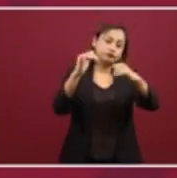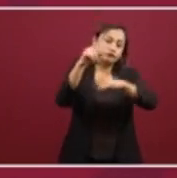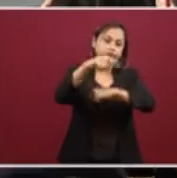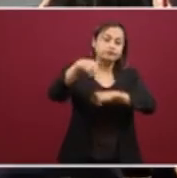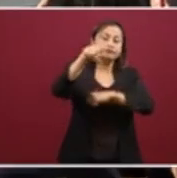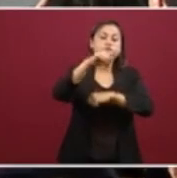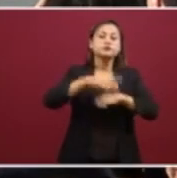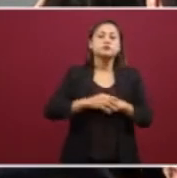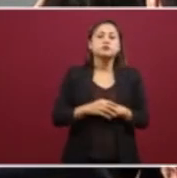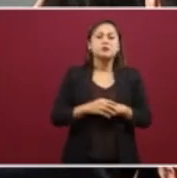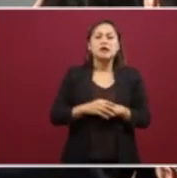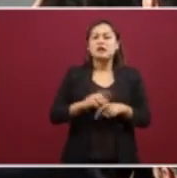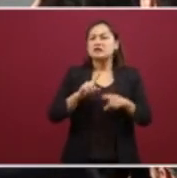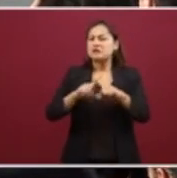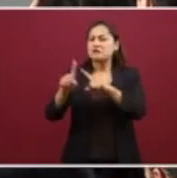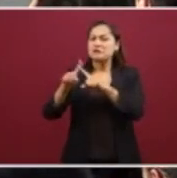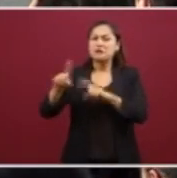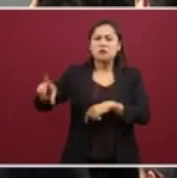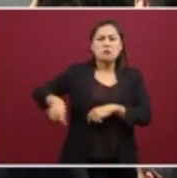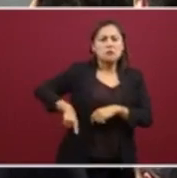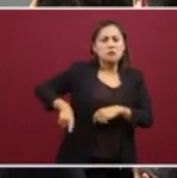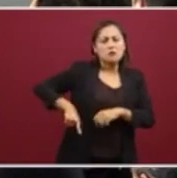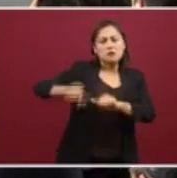gobernadores, van a asistir legisladores,